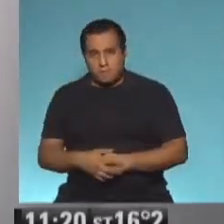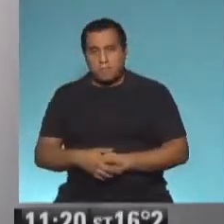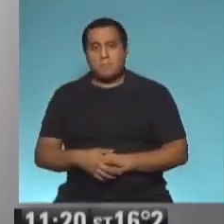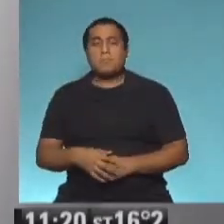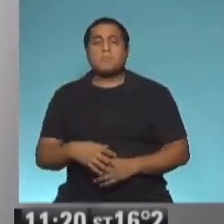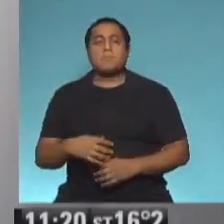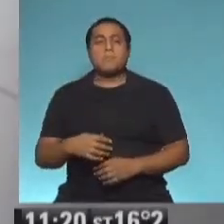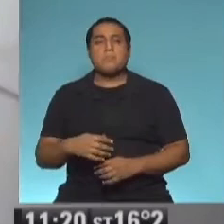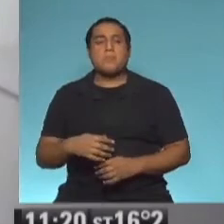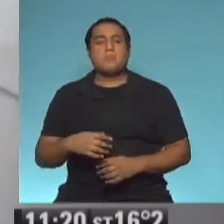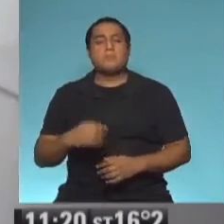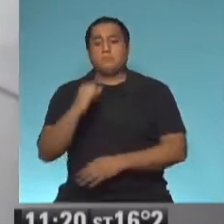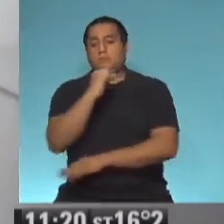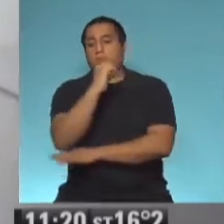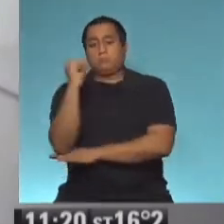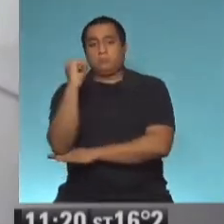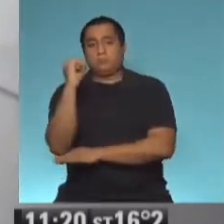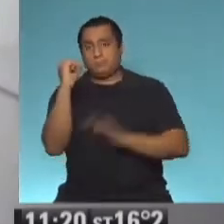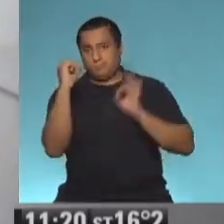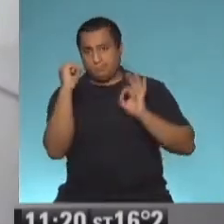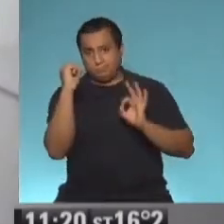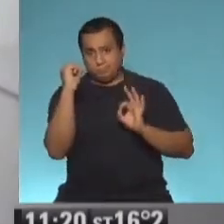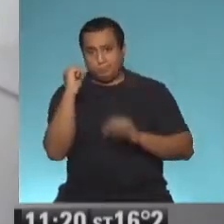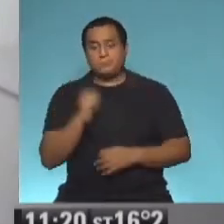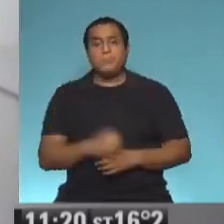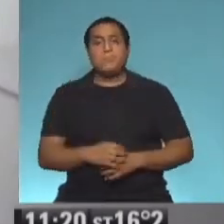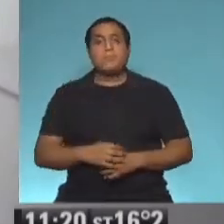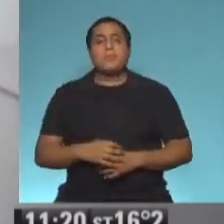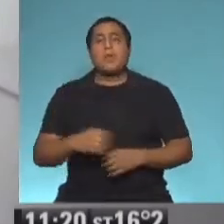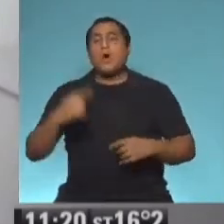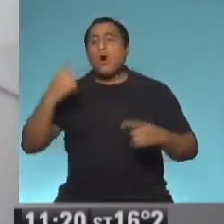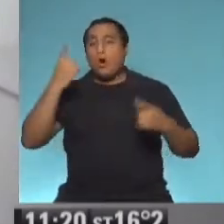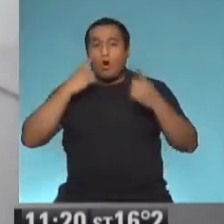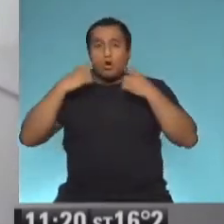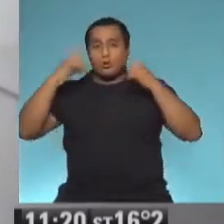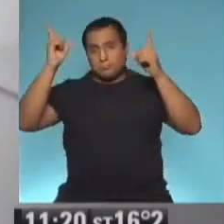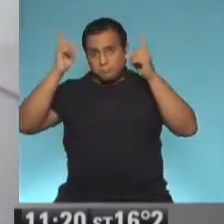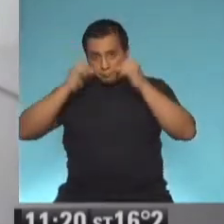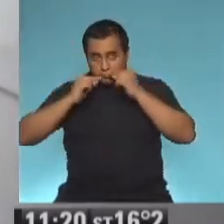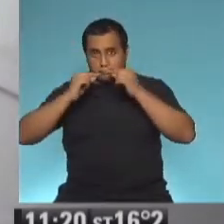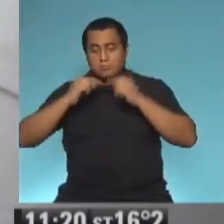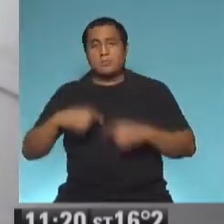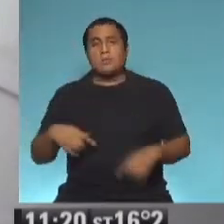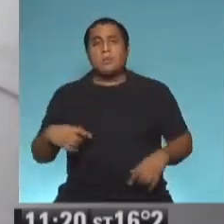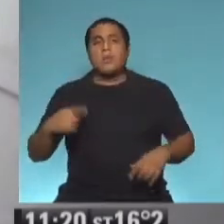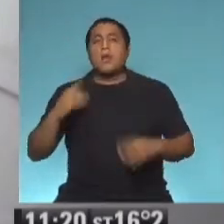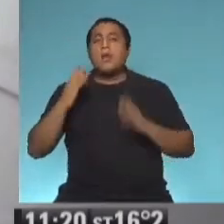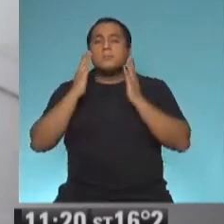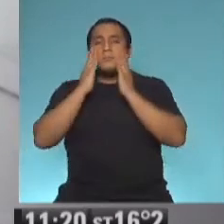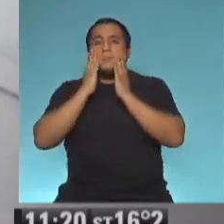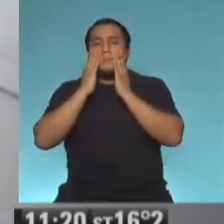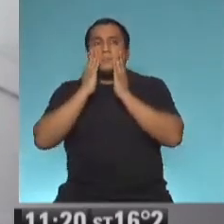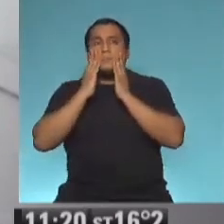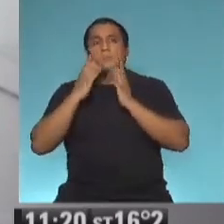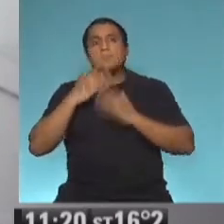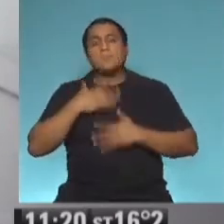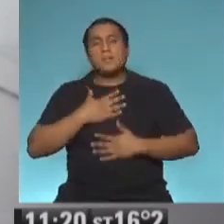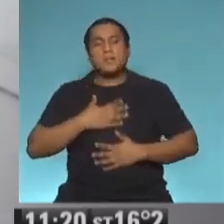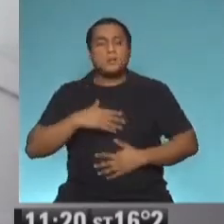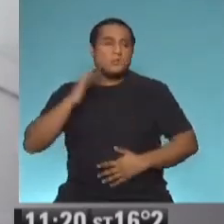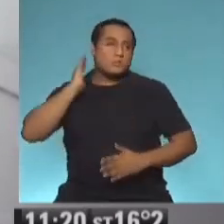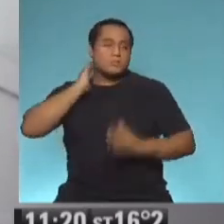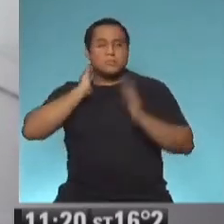que estás alineado, vas a comenzar a cerrar tus ojos, a sentir que relajas el rostro, el cuello,